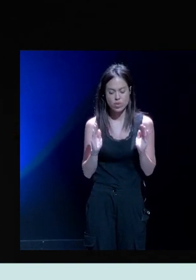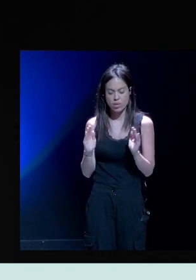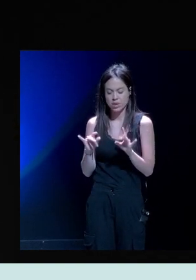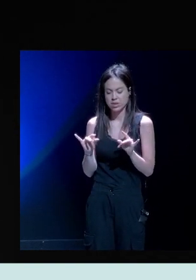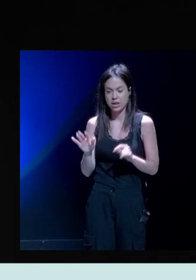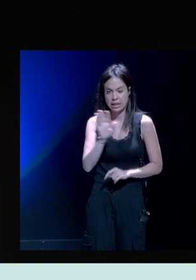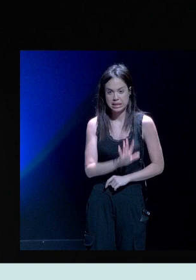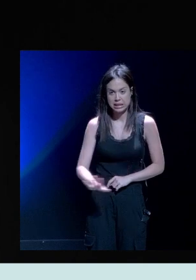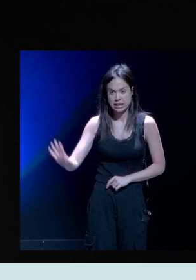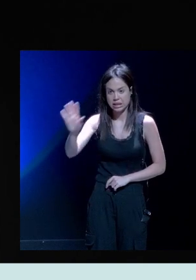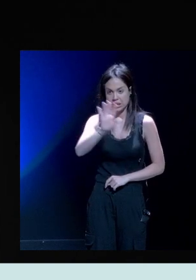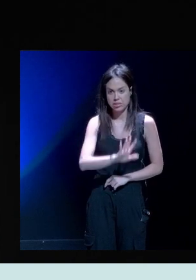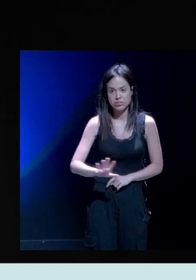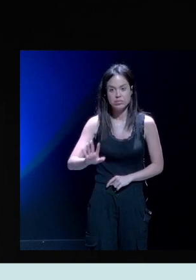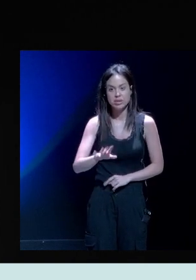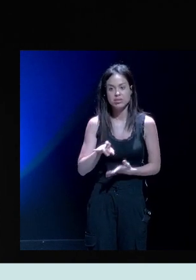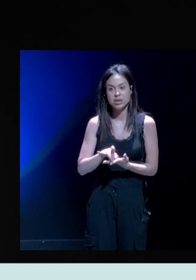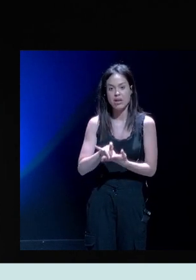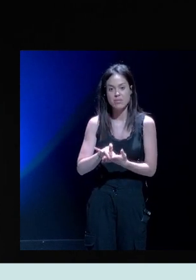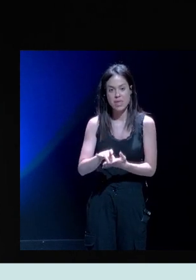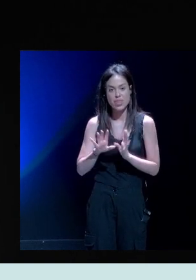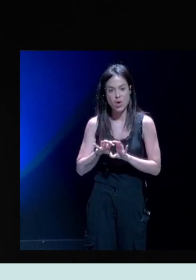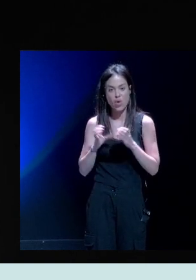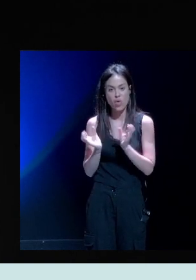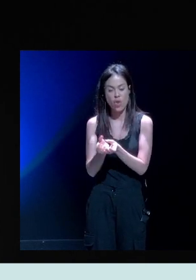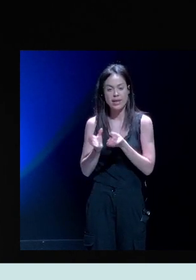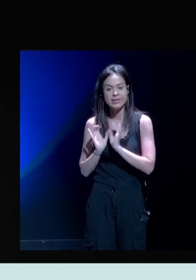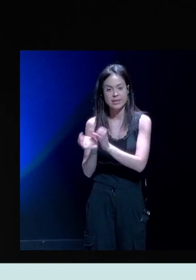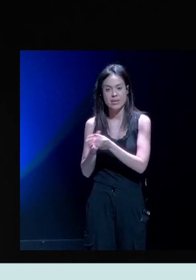bueno, con los servicios colectivos. Solamente puede hacerse si tenemos en cuenta